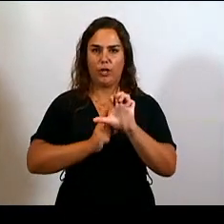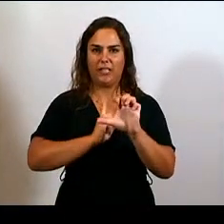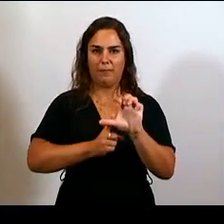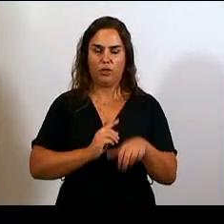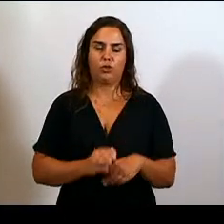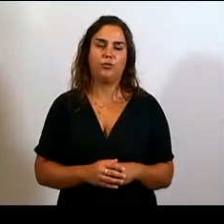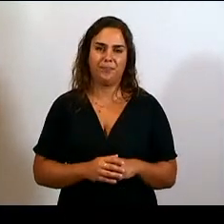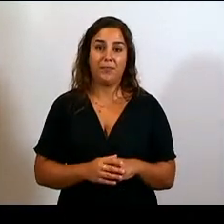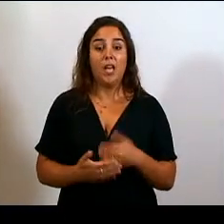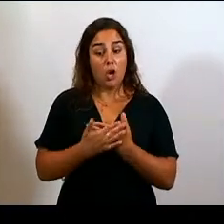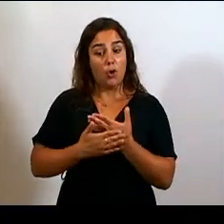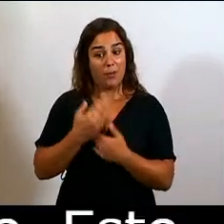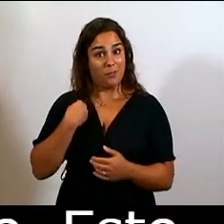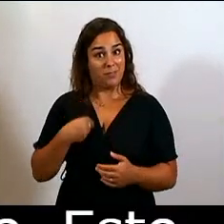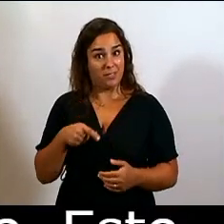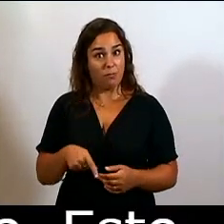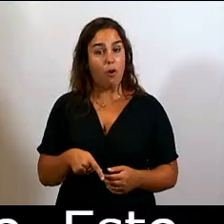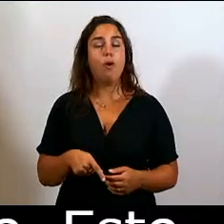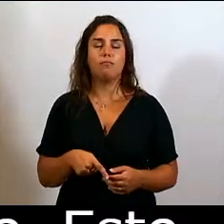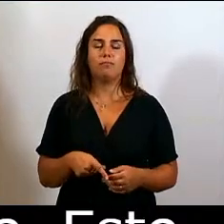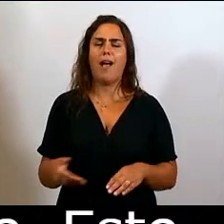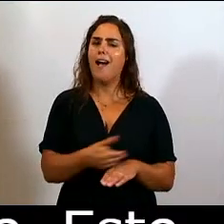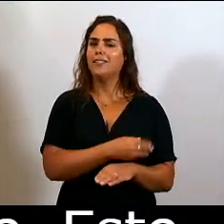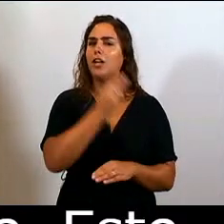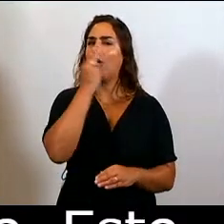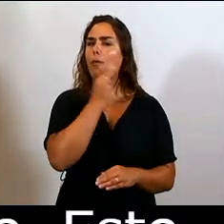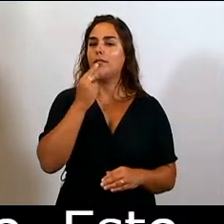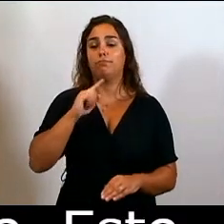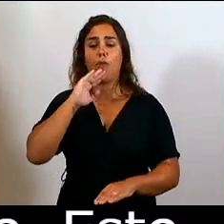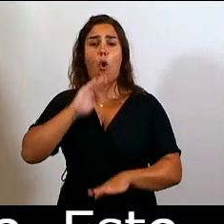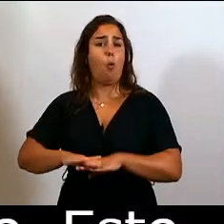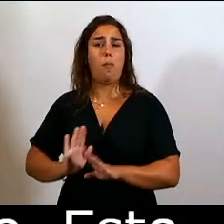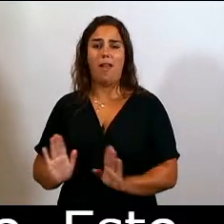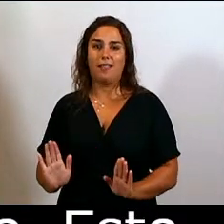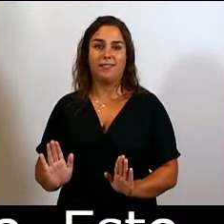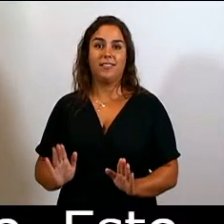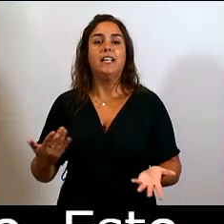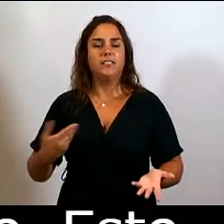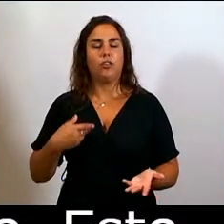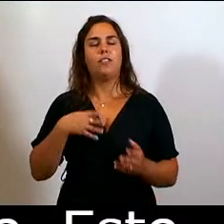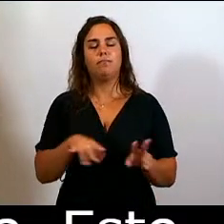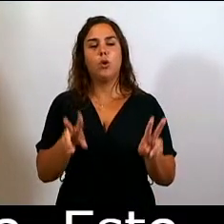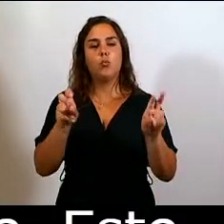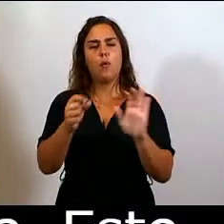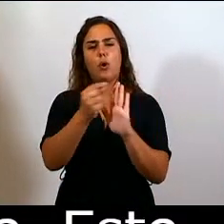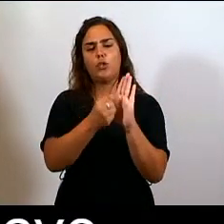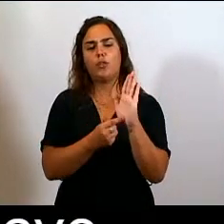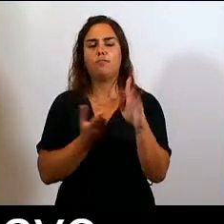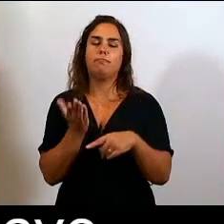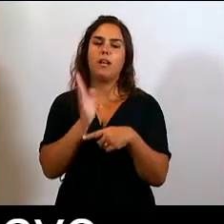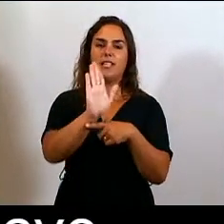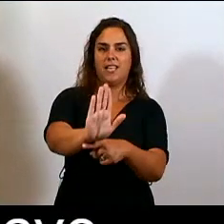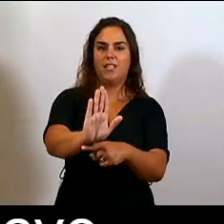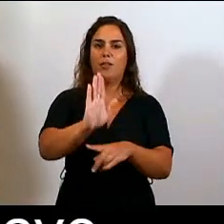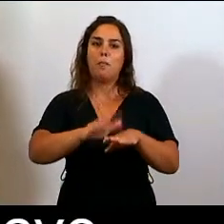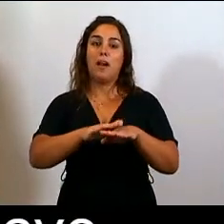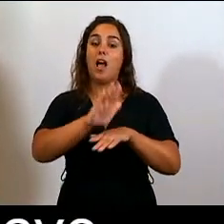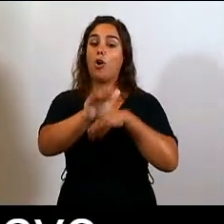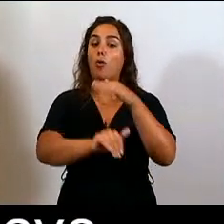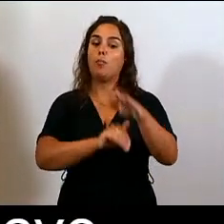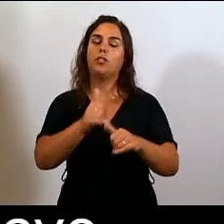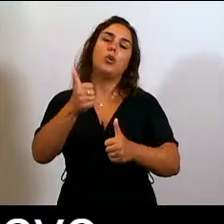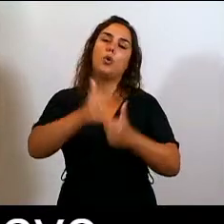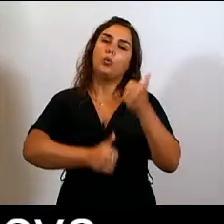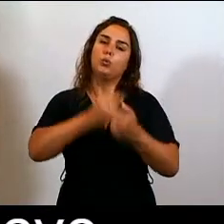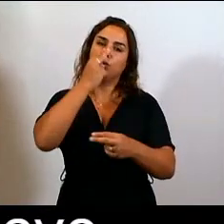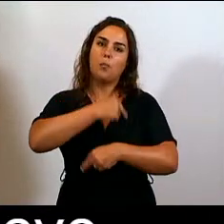Este Gobierno cumple con lo prometido y presentamos un nuevo pliego de condiciones para la convocatoria del concurso